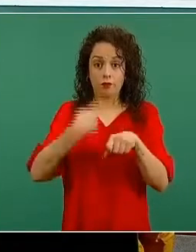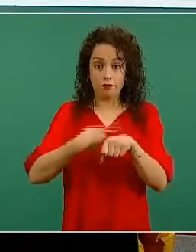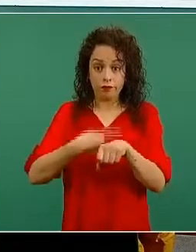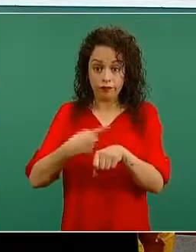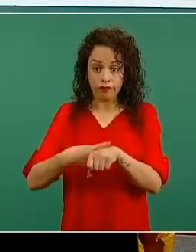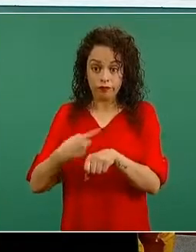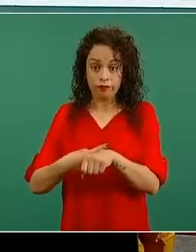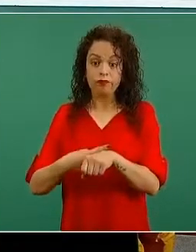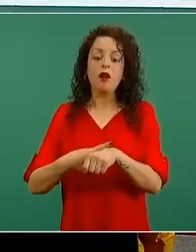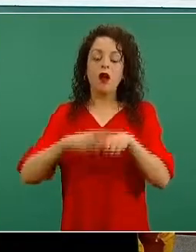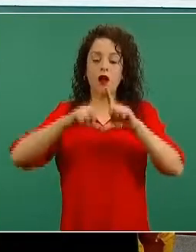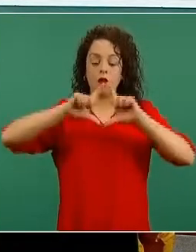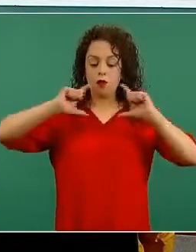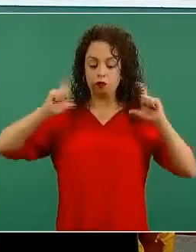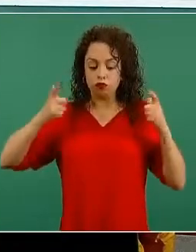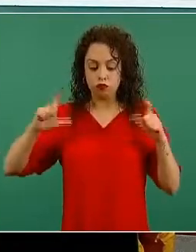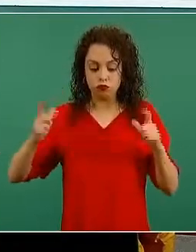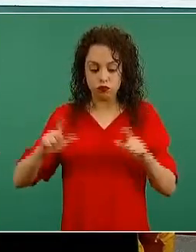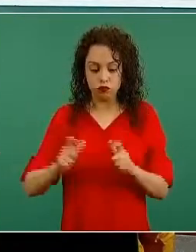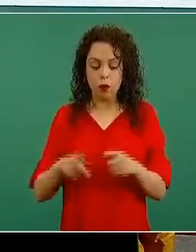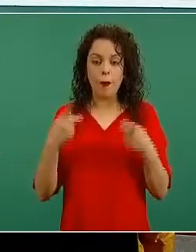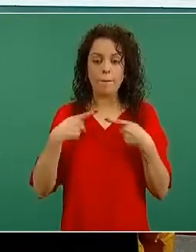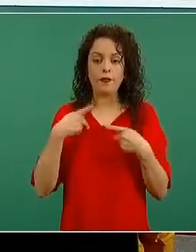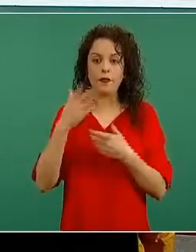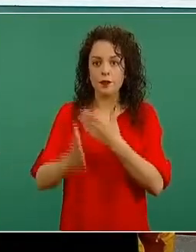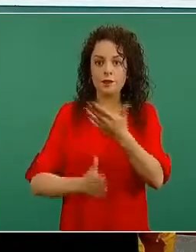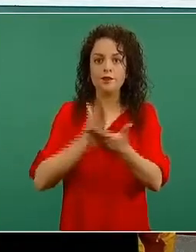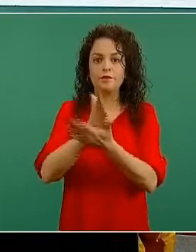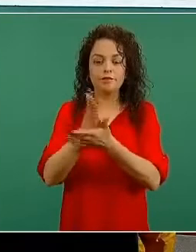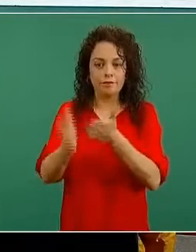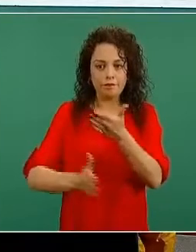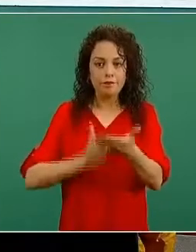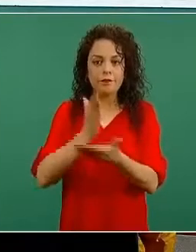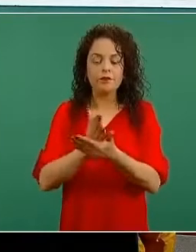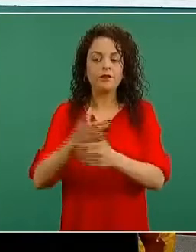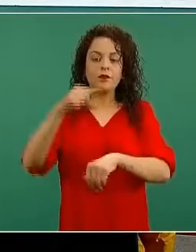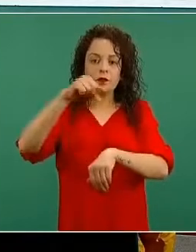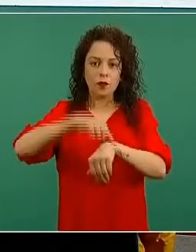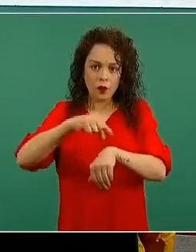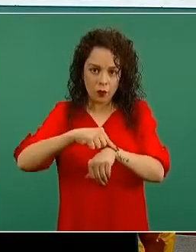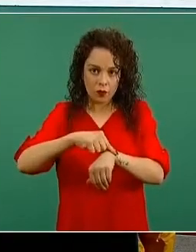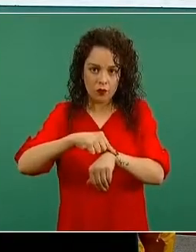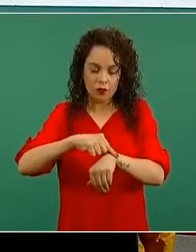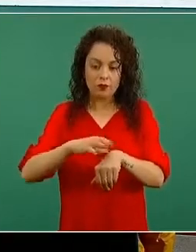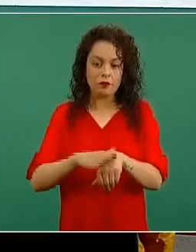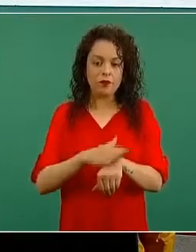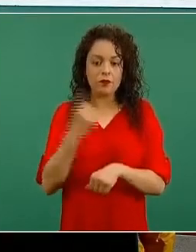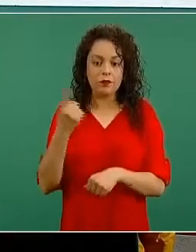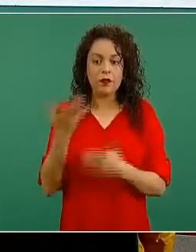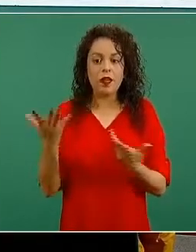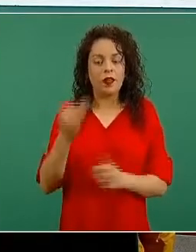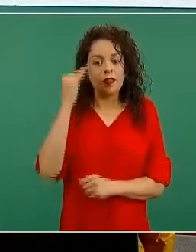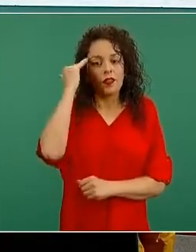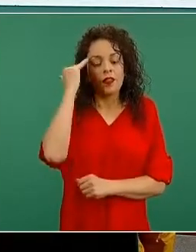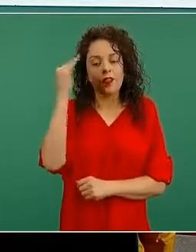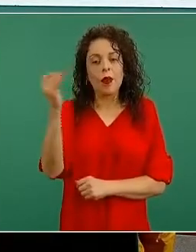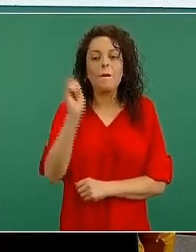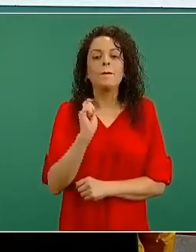personas que acuden a los servicios de salud por el tiempo del que estamos hablando,